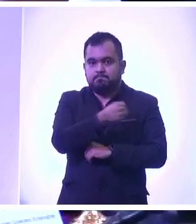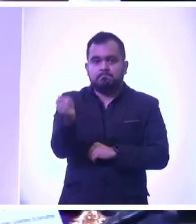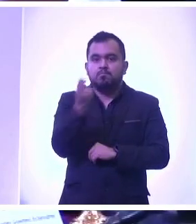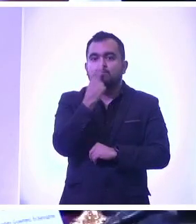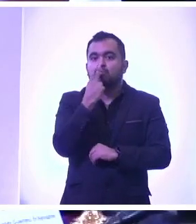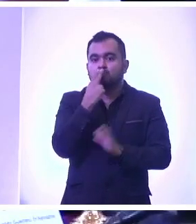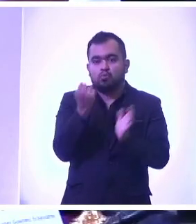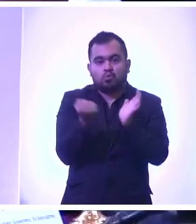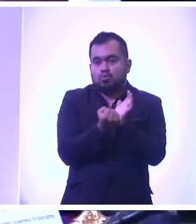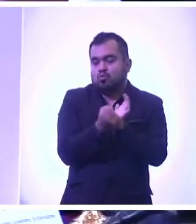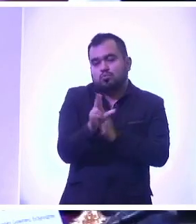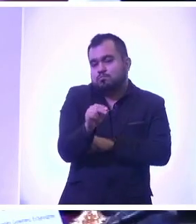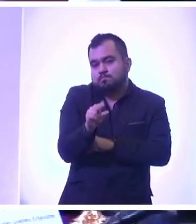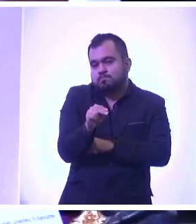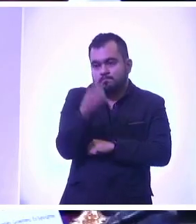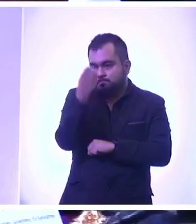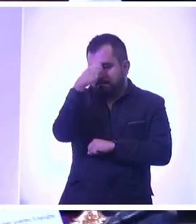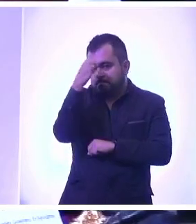estos